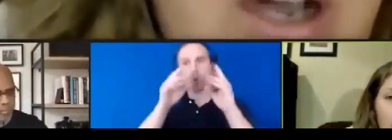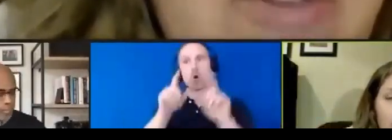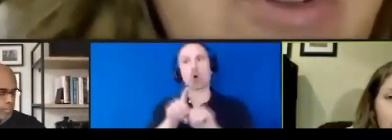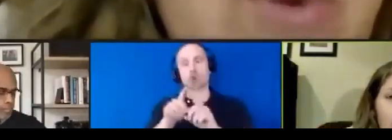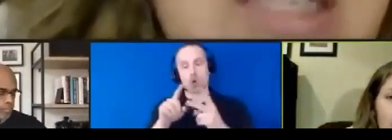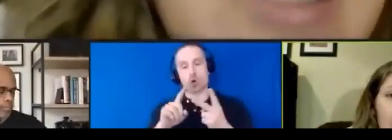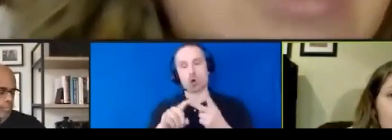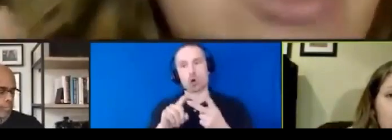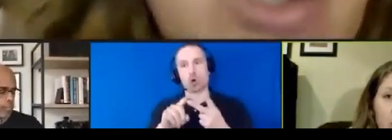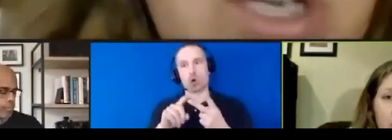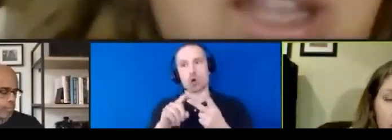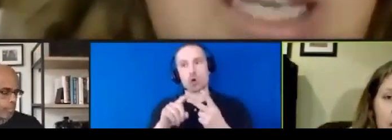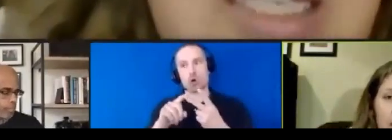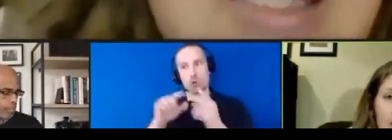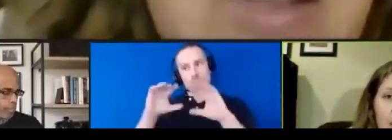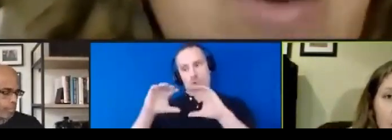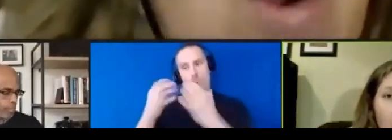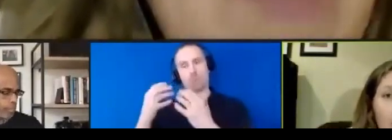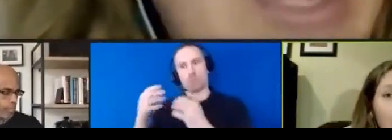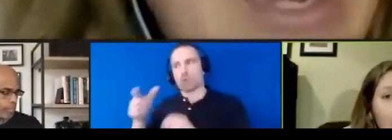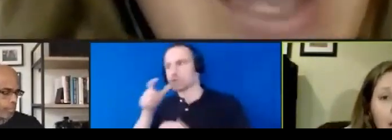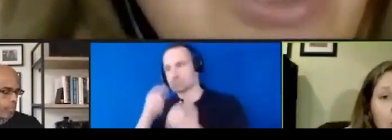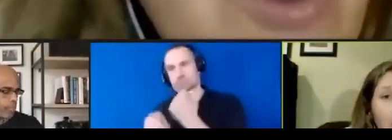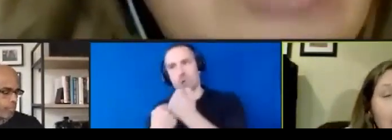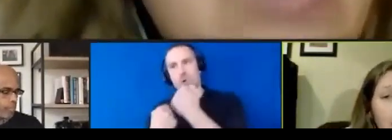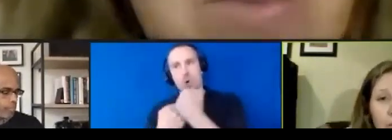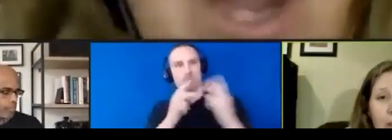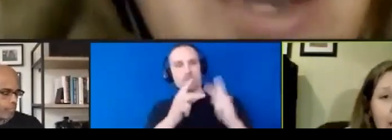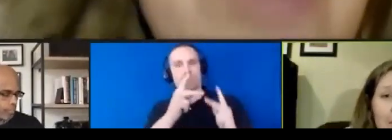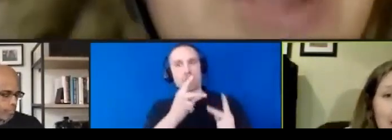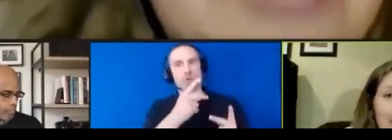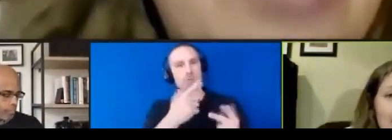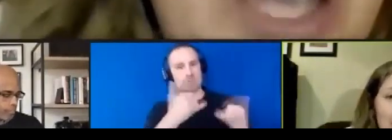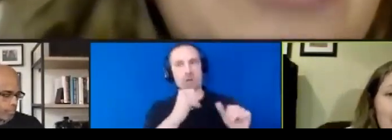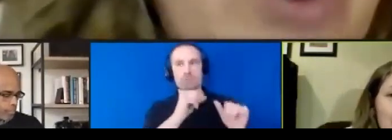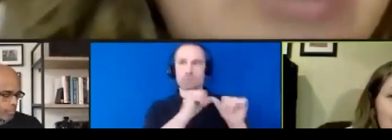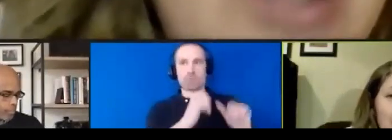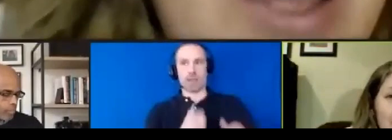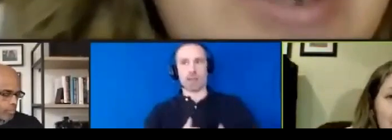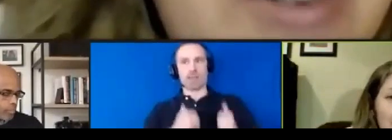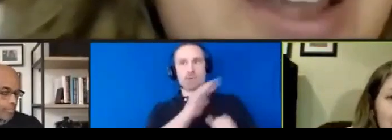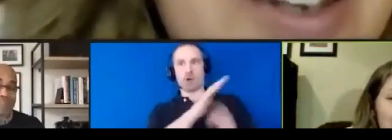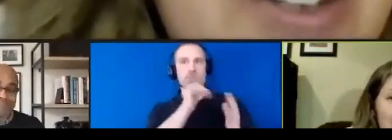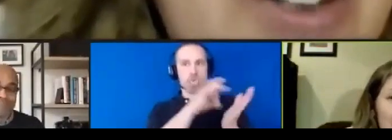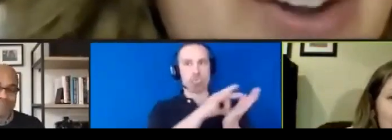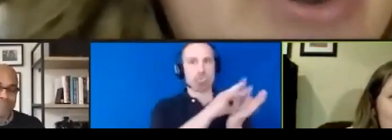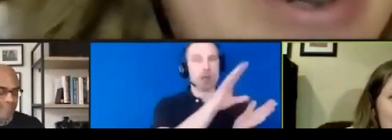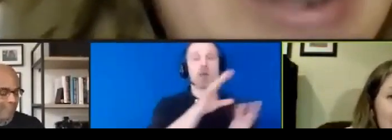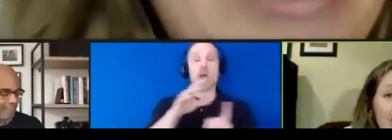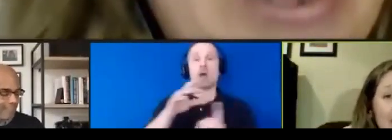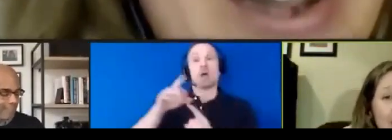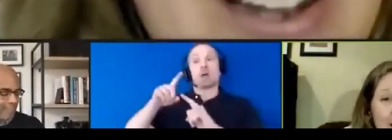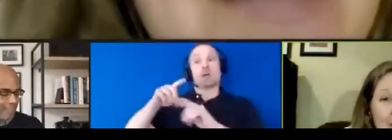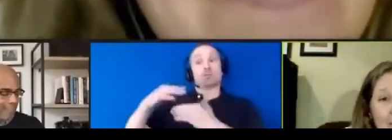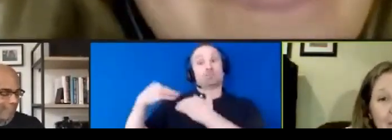de las adicciones o desalojos nuestros residentes y las mentes de nuestros residentes